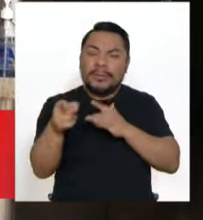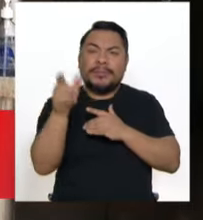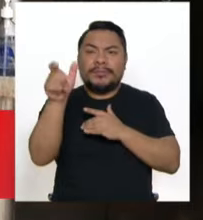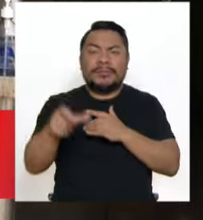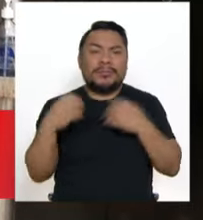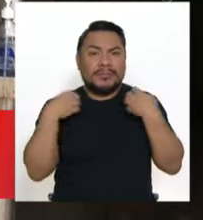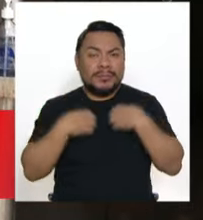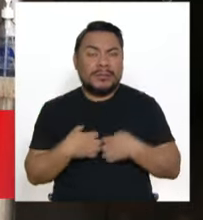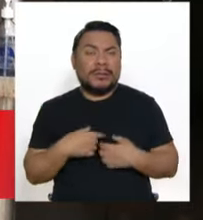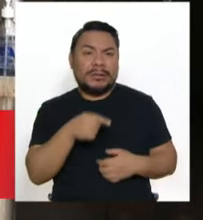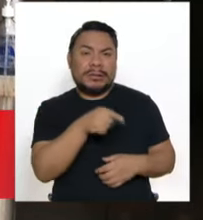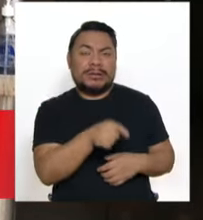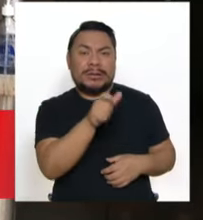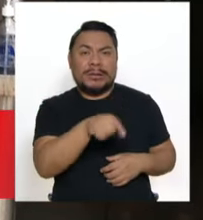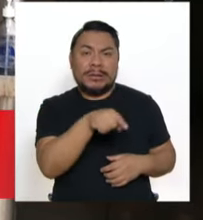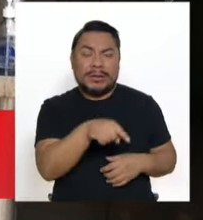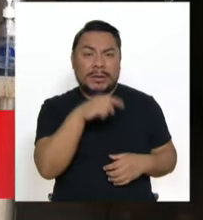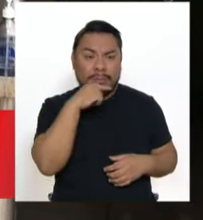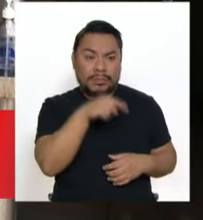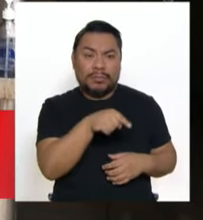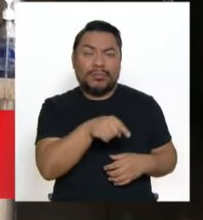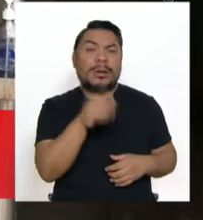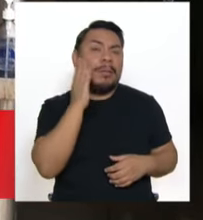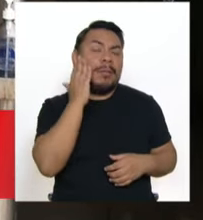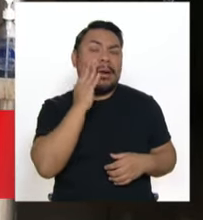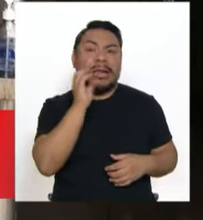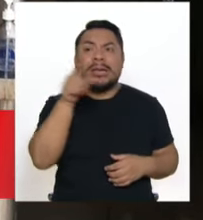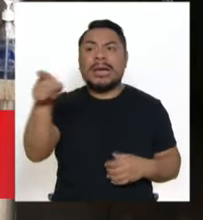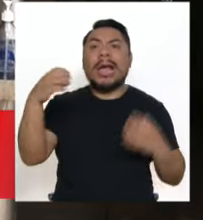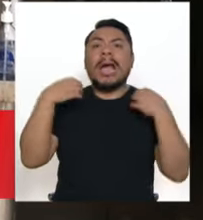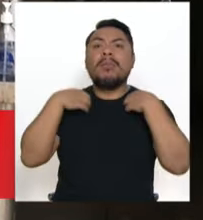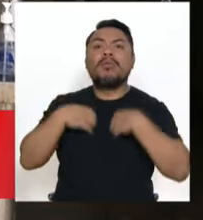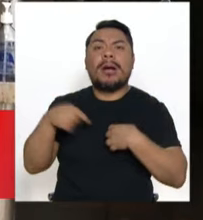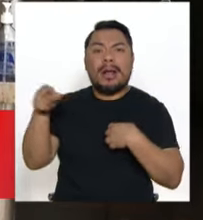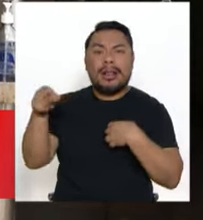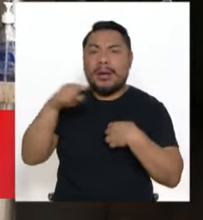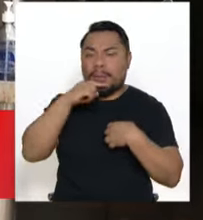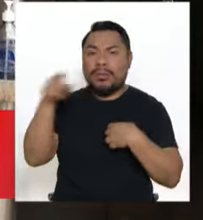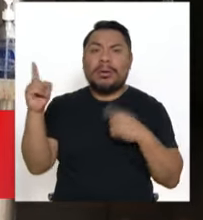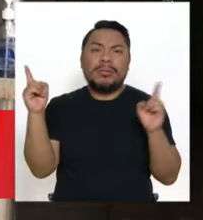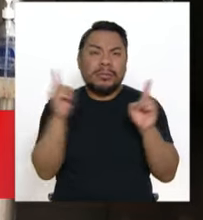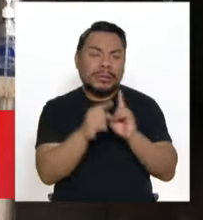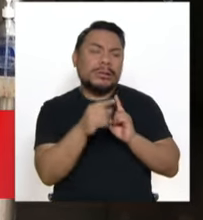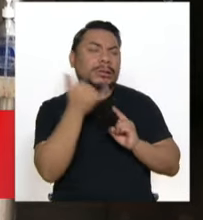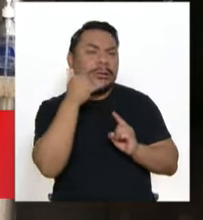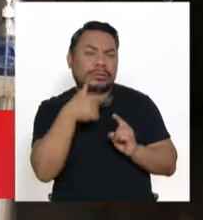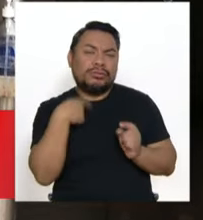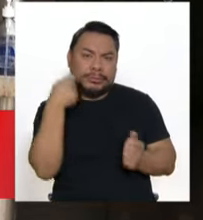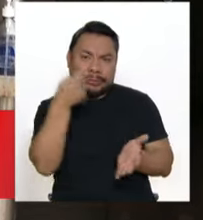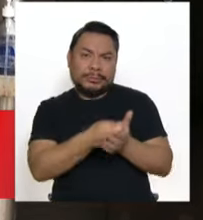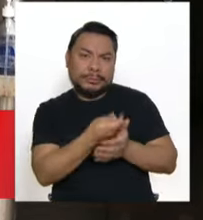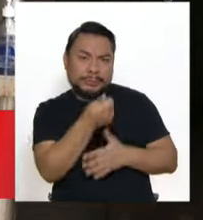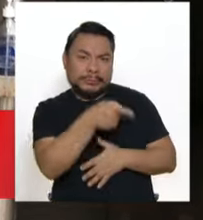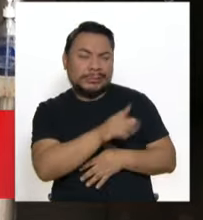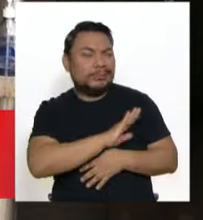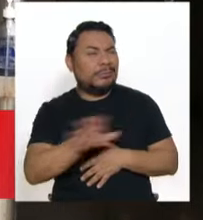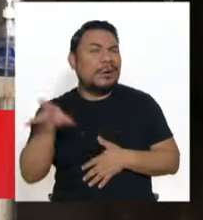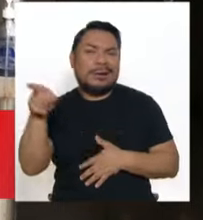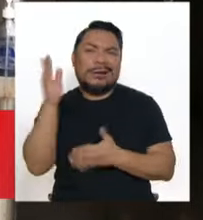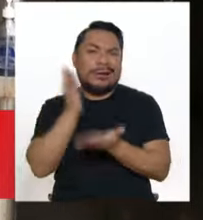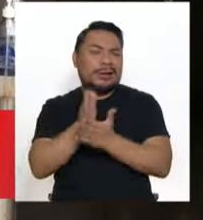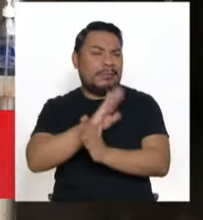parte de la defensa, incluso señaló a la misma doctora Rosa Bartra de haberla contactado para ofrecerle una suma económica y evitar toda